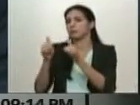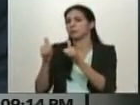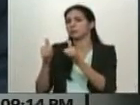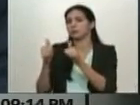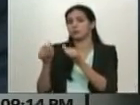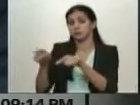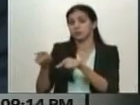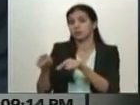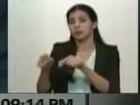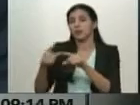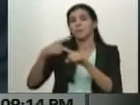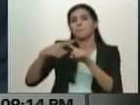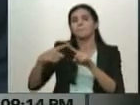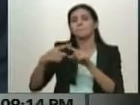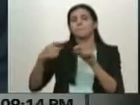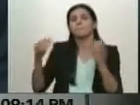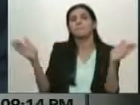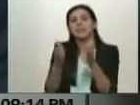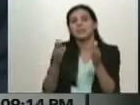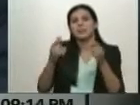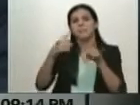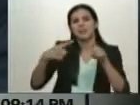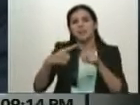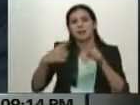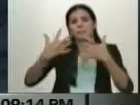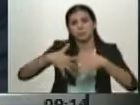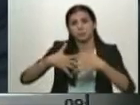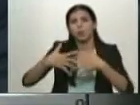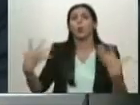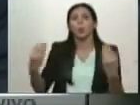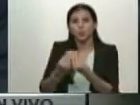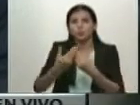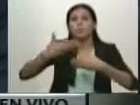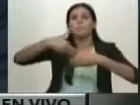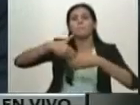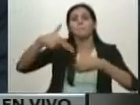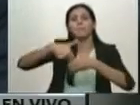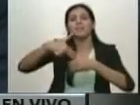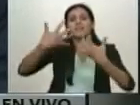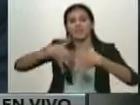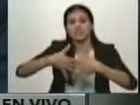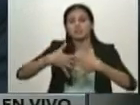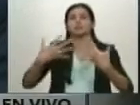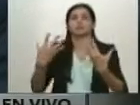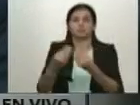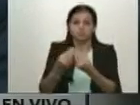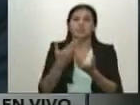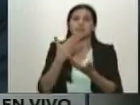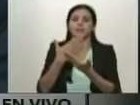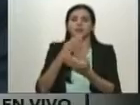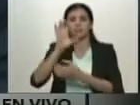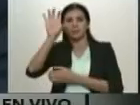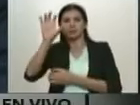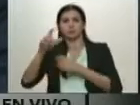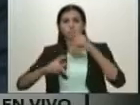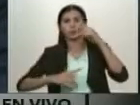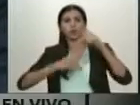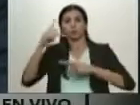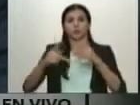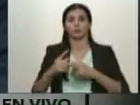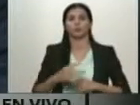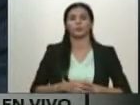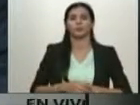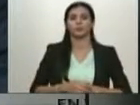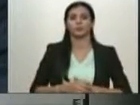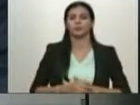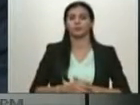de la pequeña y mediana industria con PDVSA es un nuevo modelo de relación con el país productivo de la industria petrolera, que es una, bueno,